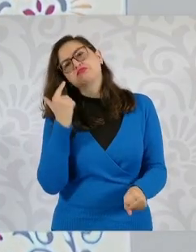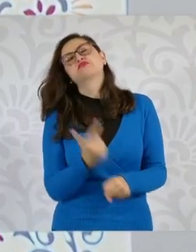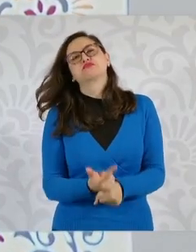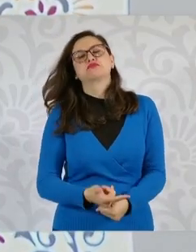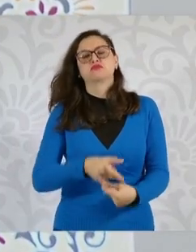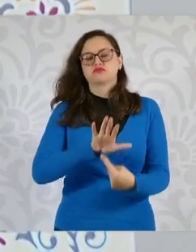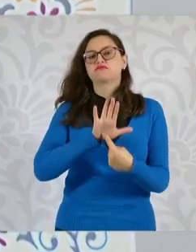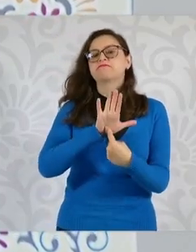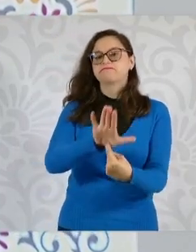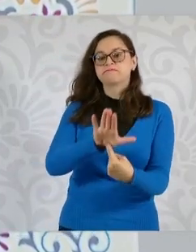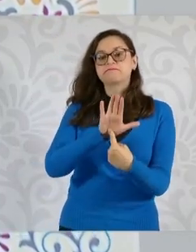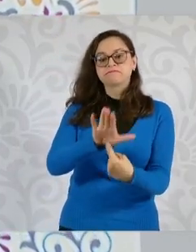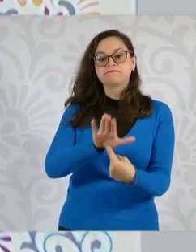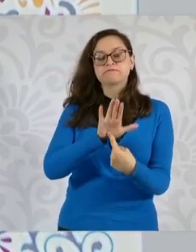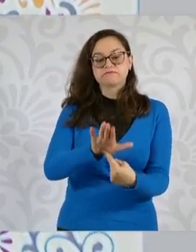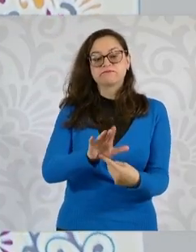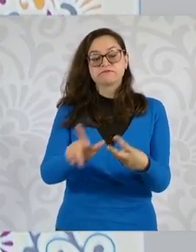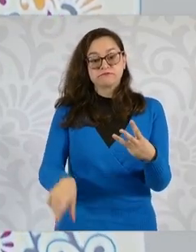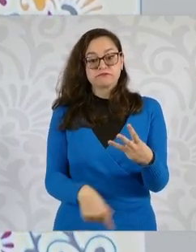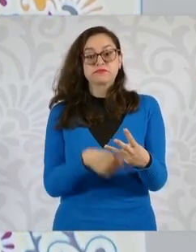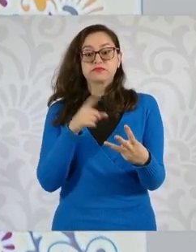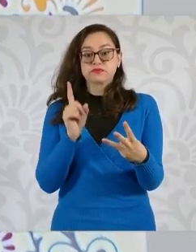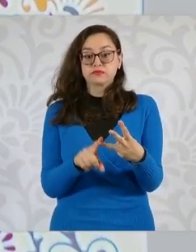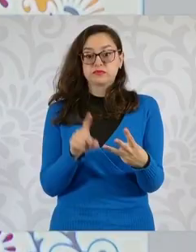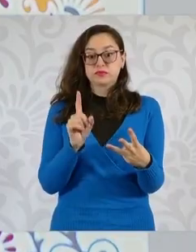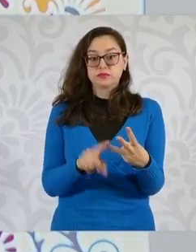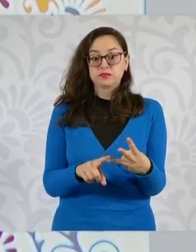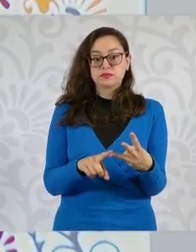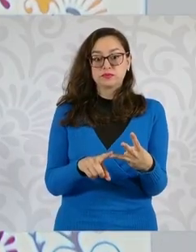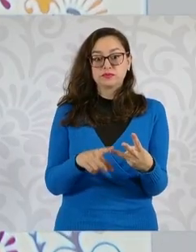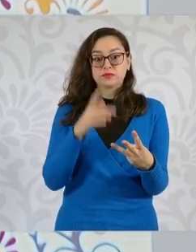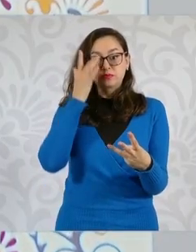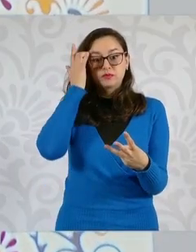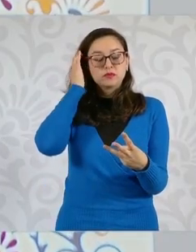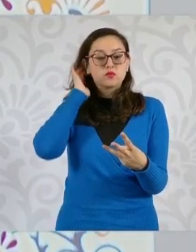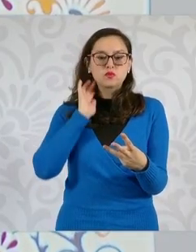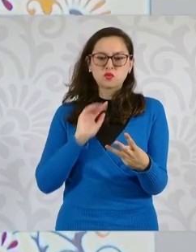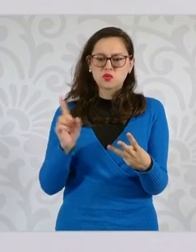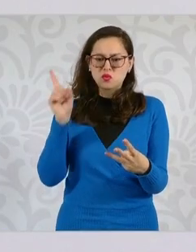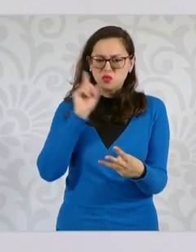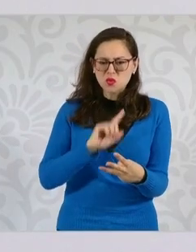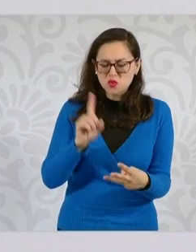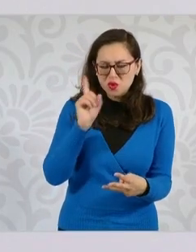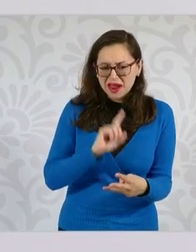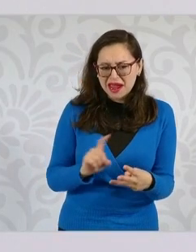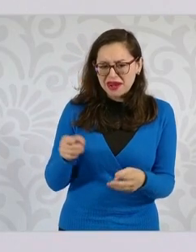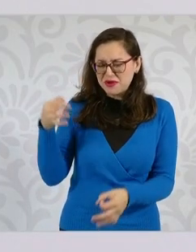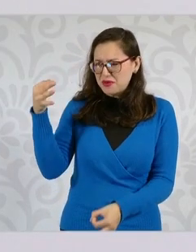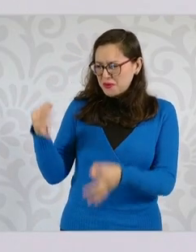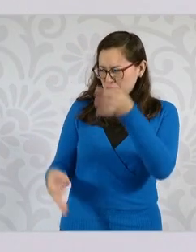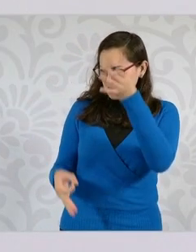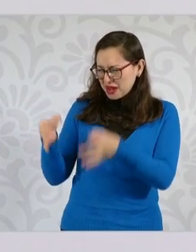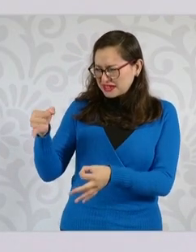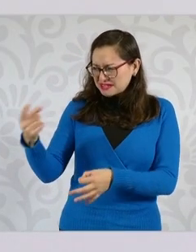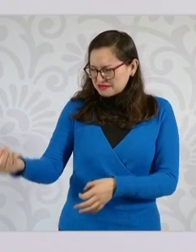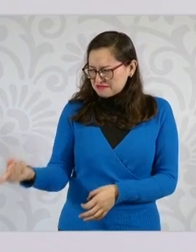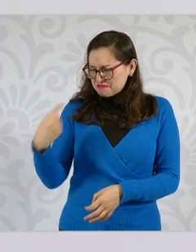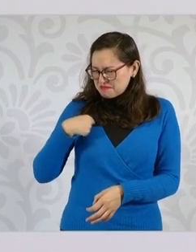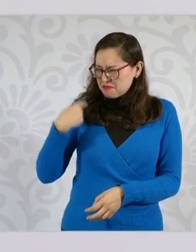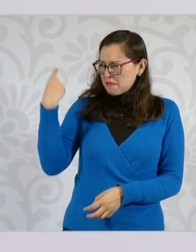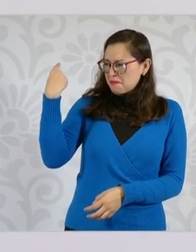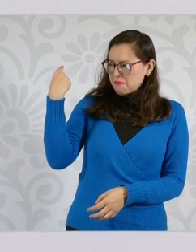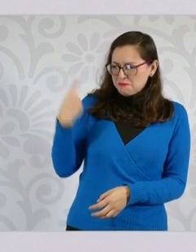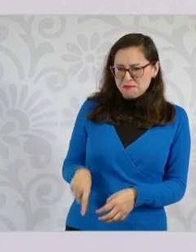Y después vamos a hablar de esta resolución de una jueza que ordena bajar